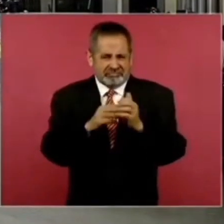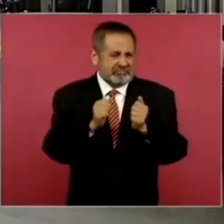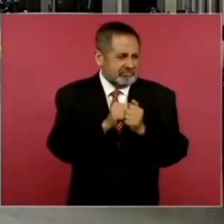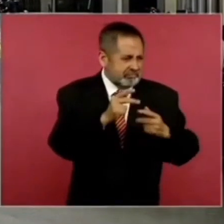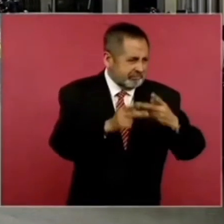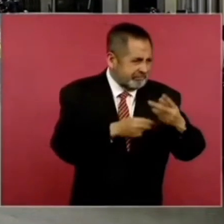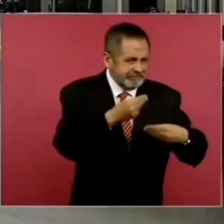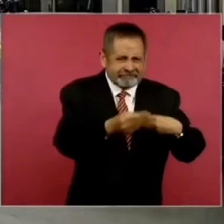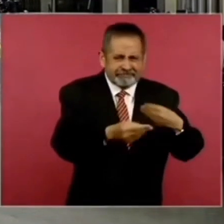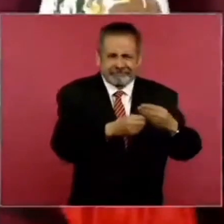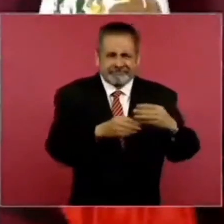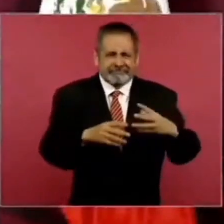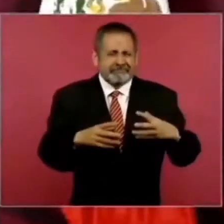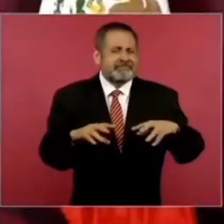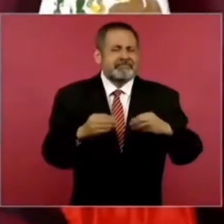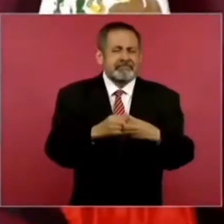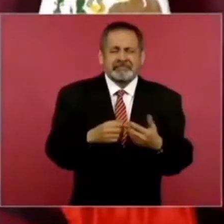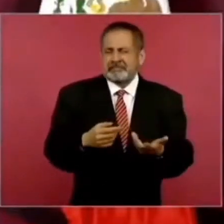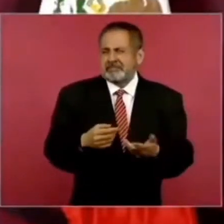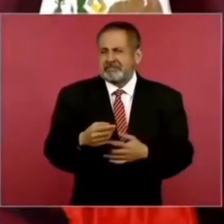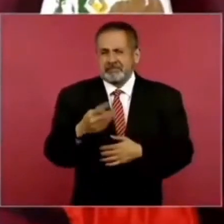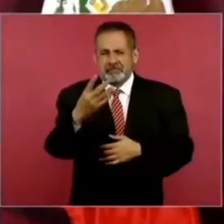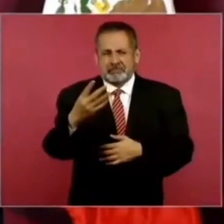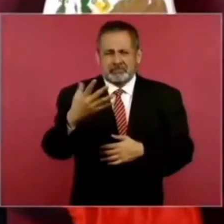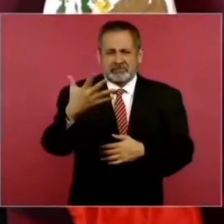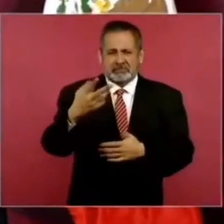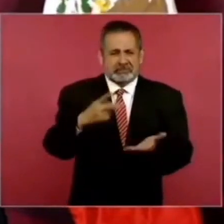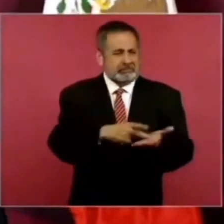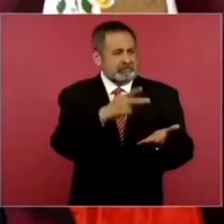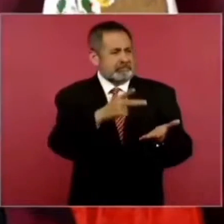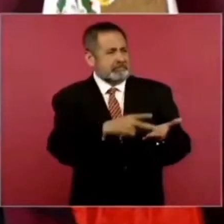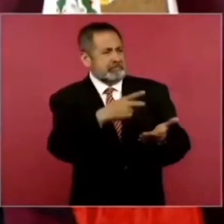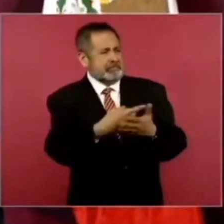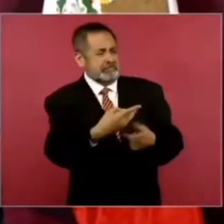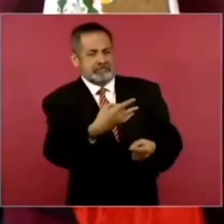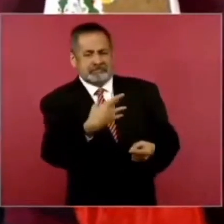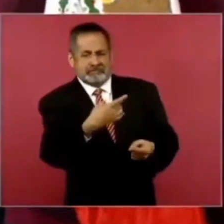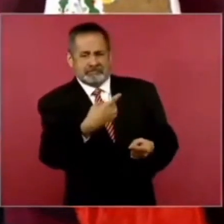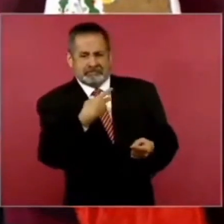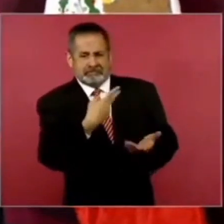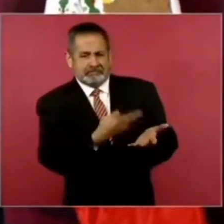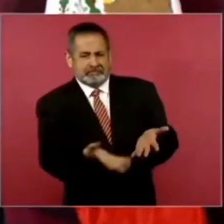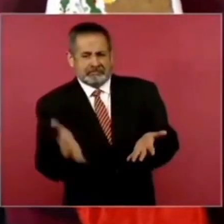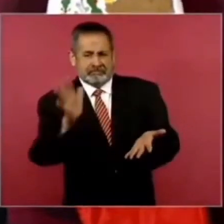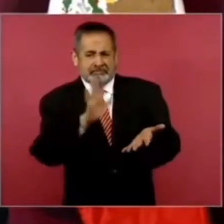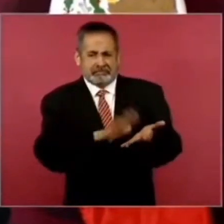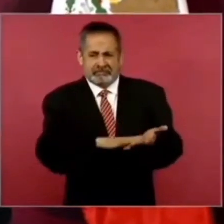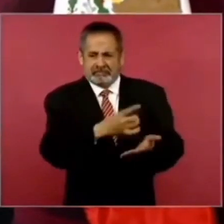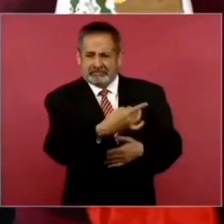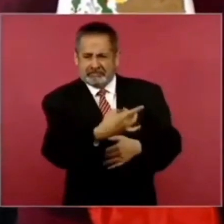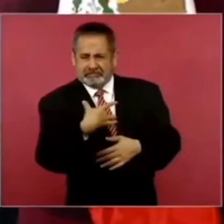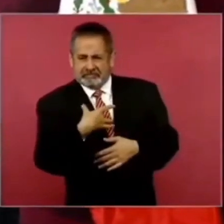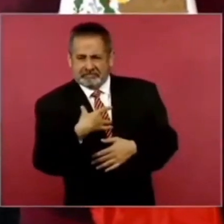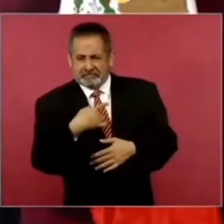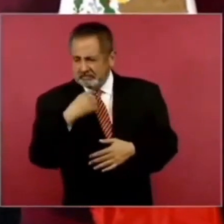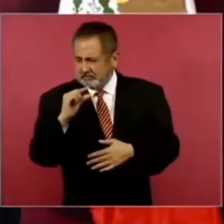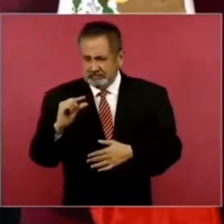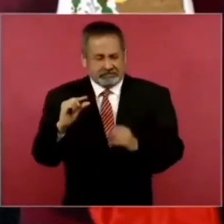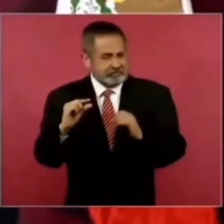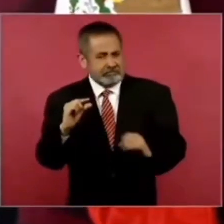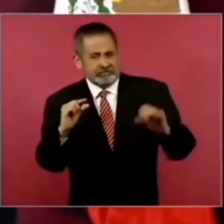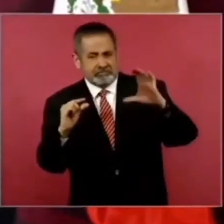prestaciones, como 4 o 5 veces más de lo que yo percibo.